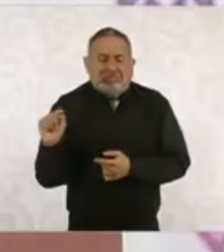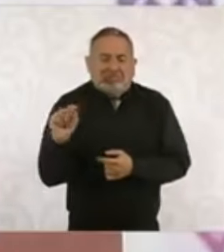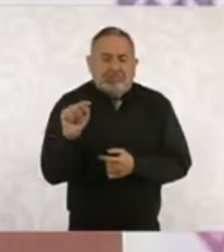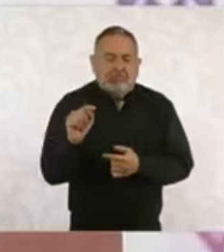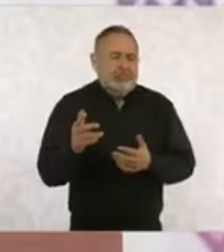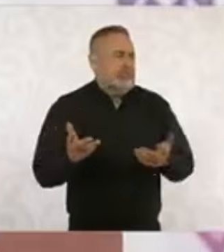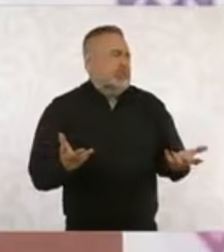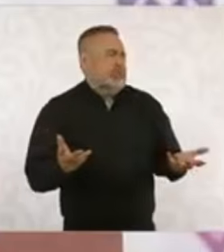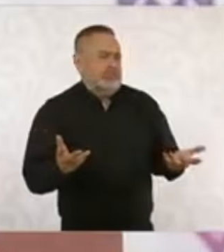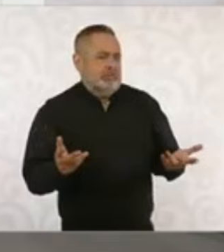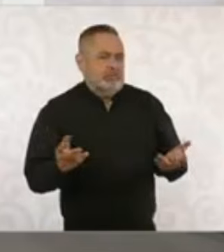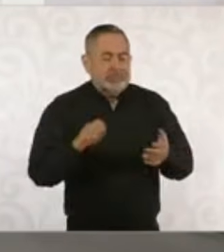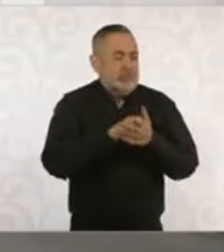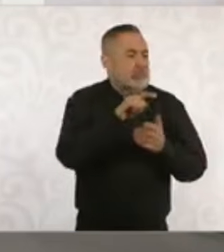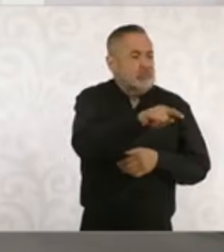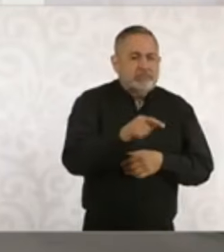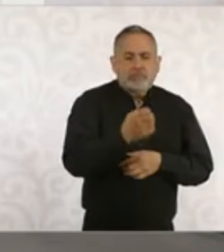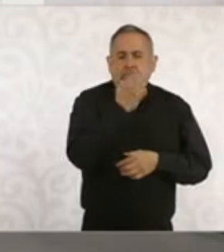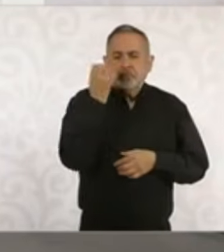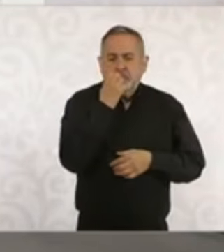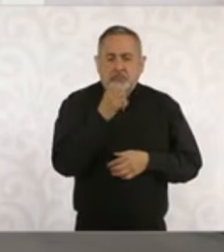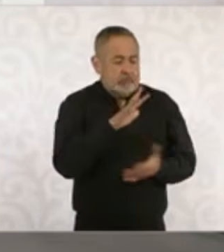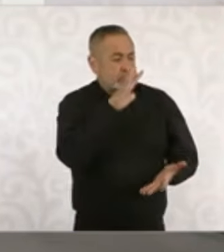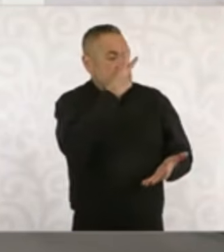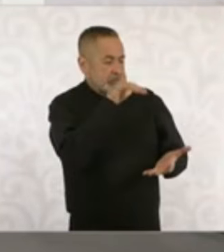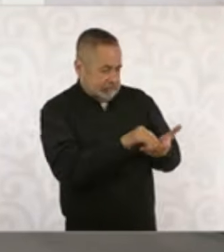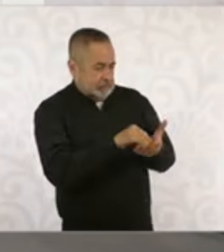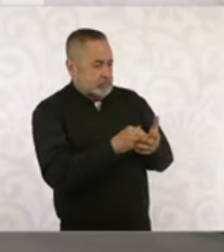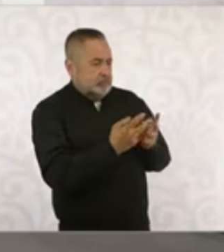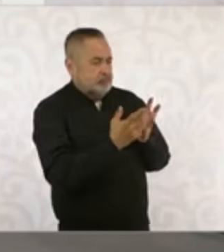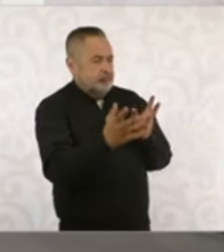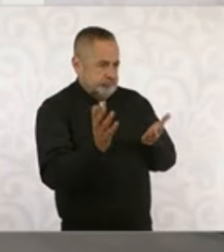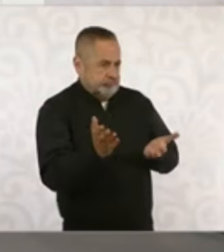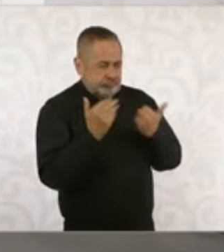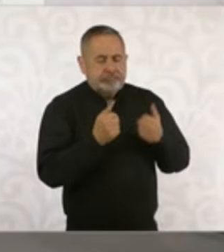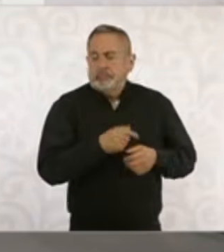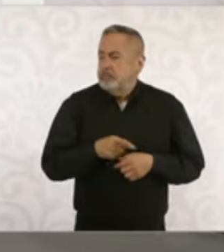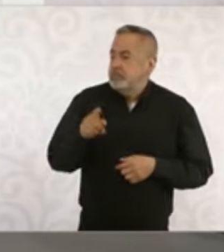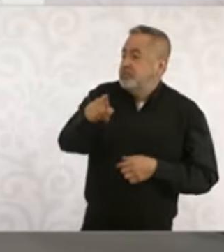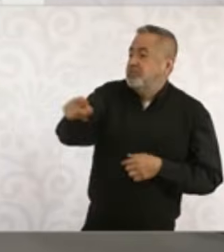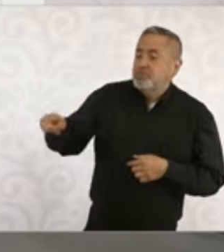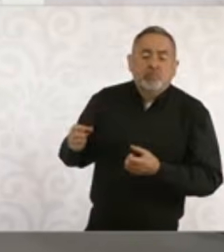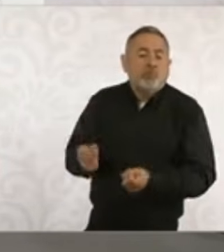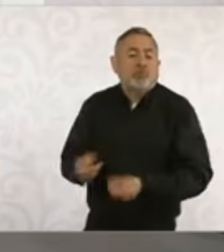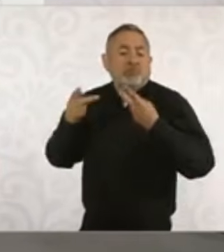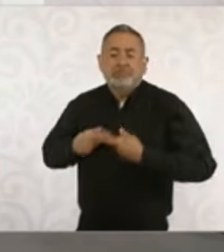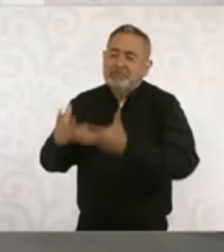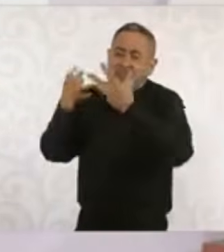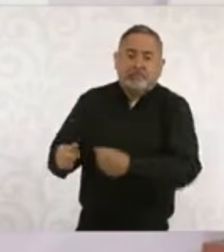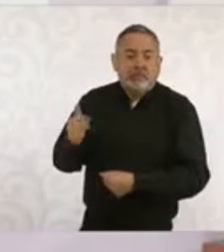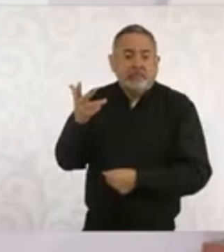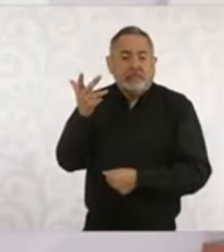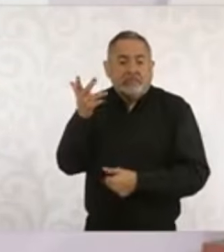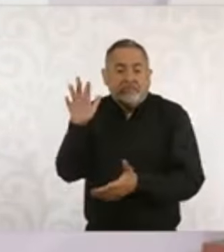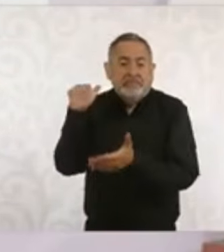sí, nada más que si tienes 5,000 lugares, nada más, y defines que solo hay 5,000 lugares, pues habrá 10,000 que